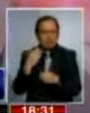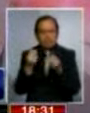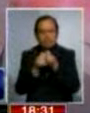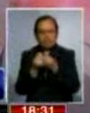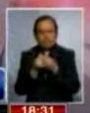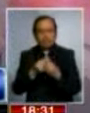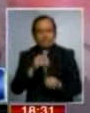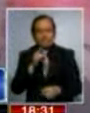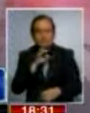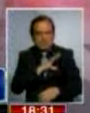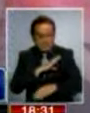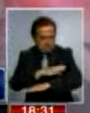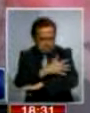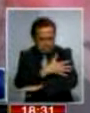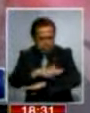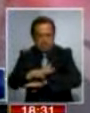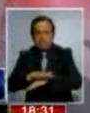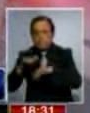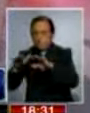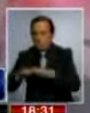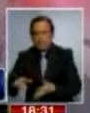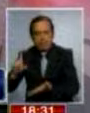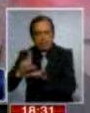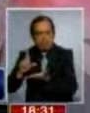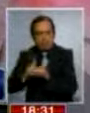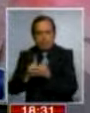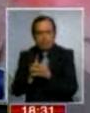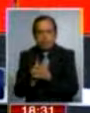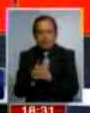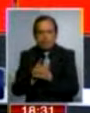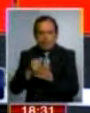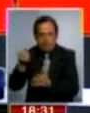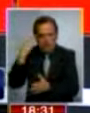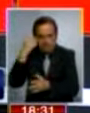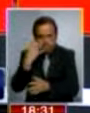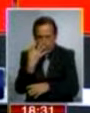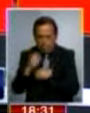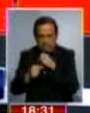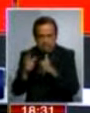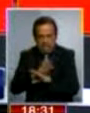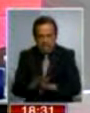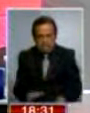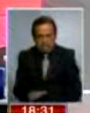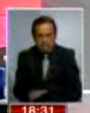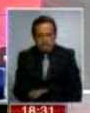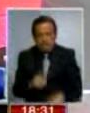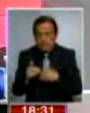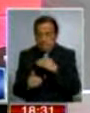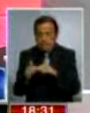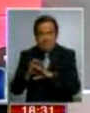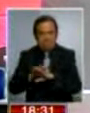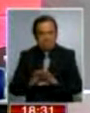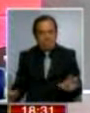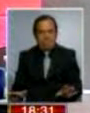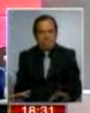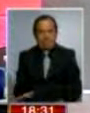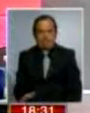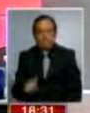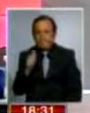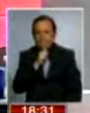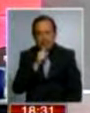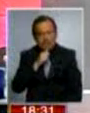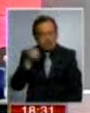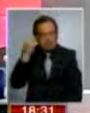del país, existían las mismas cárceles en las zonas de inundación, ¿no se aprendió nada en estos 4 años? O sea, no se avanzó nada. No se